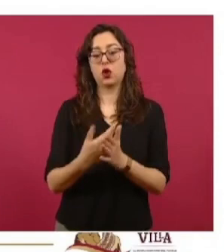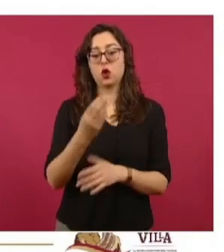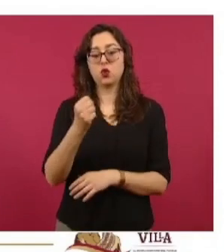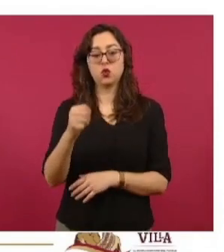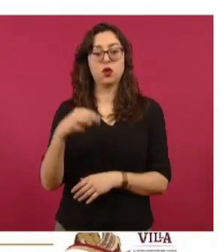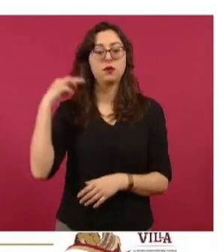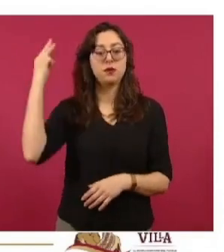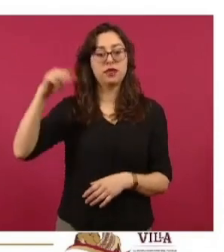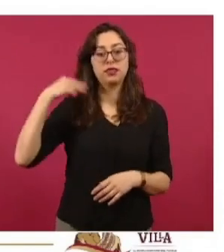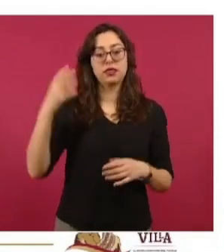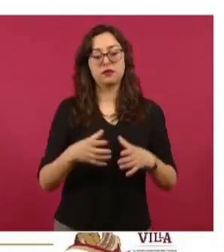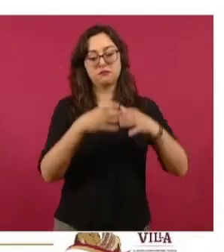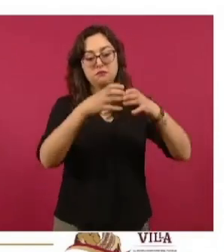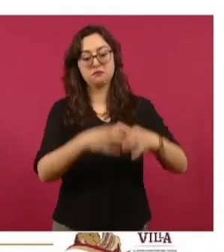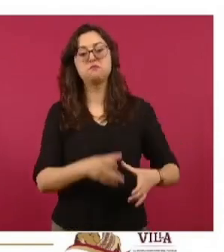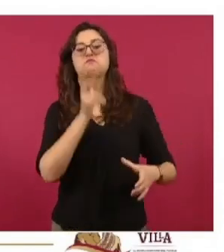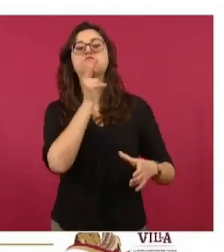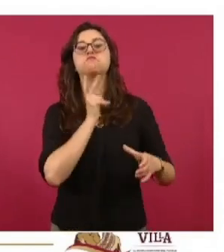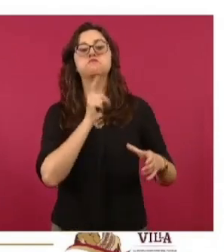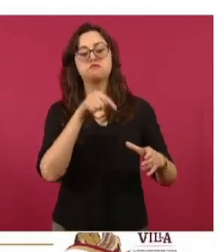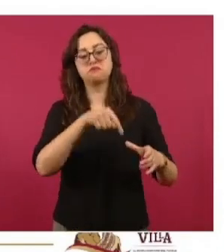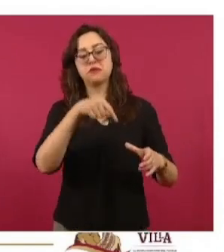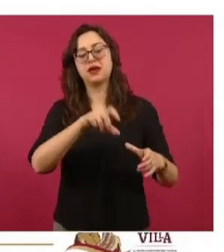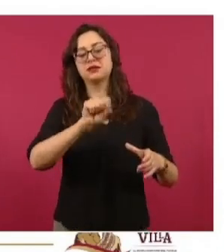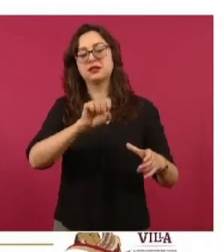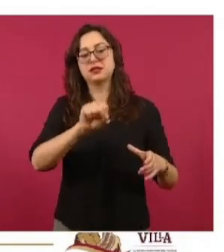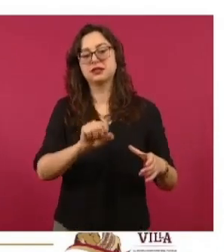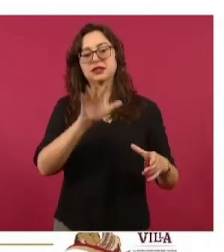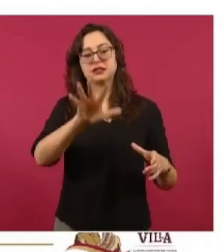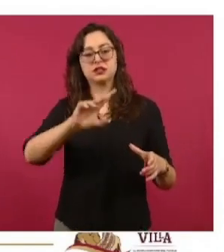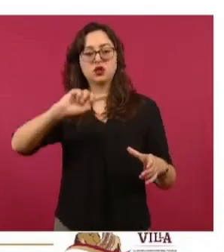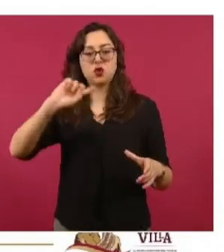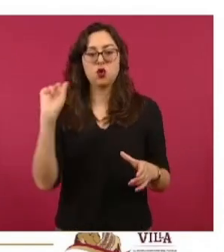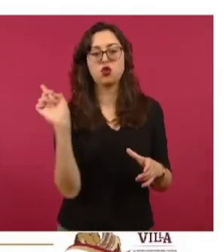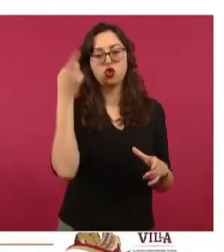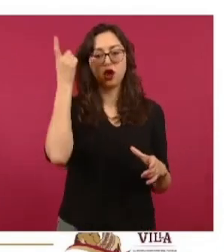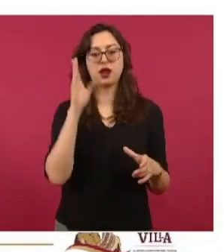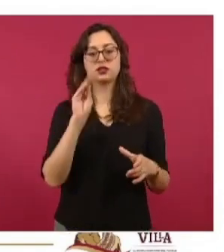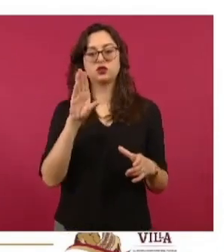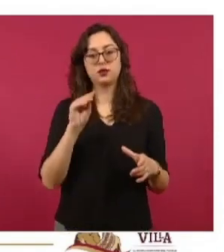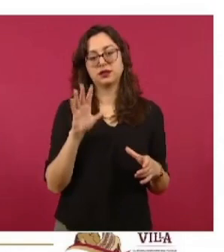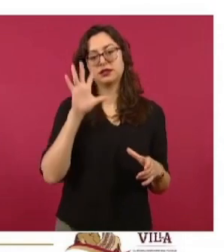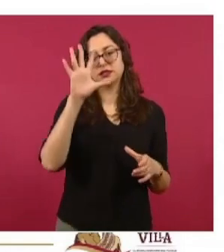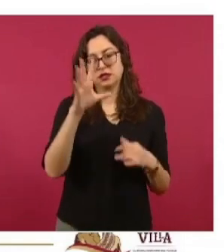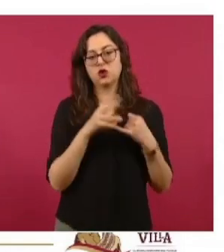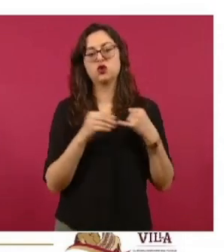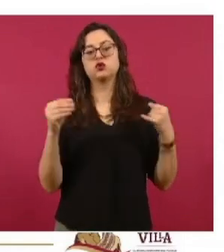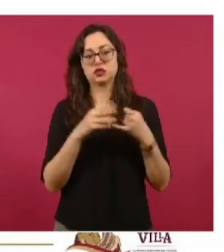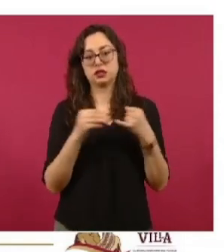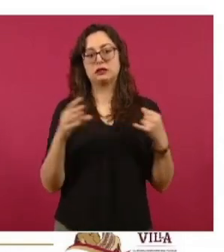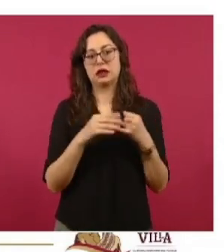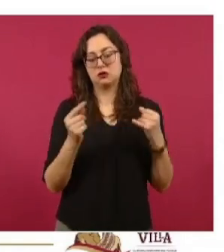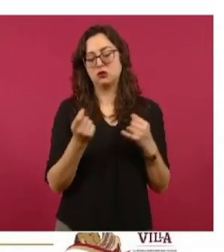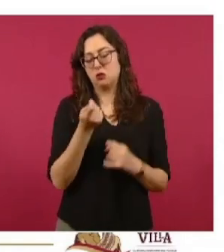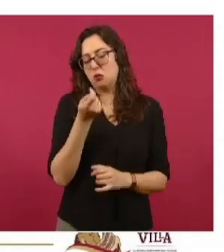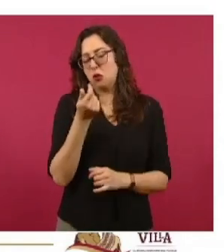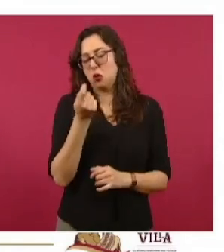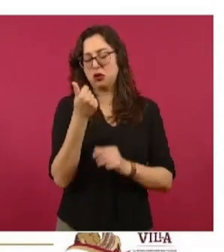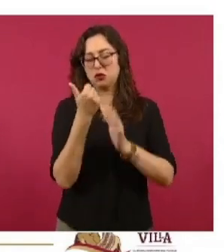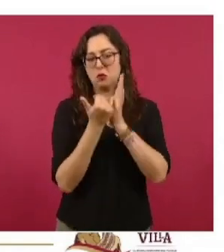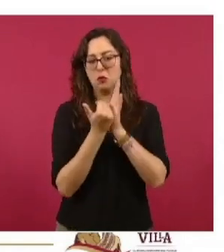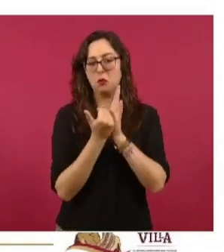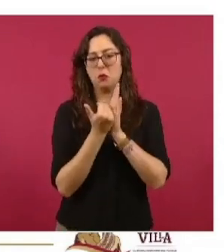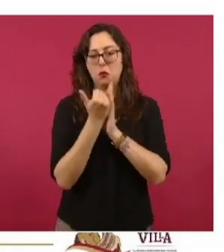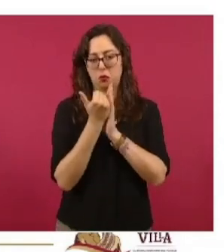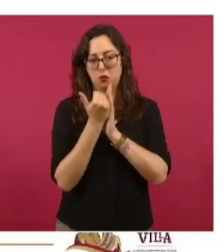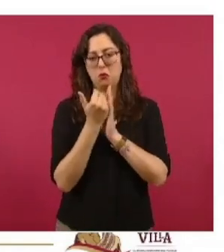petróleo, 65 dólares con 95 centavos de dólar. Subió un poco, pero continúa en la